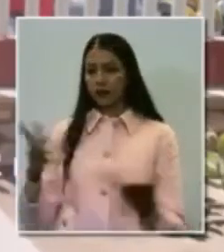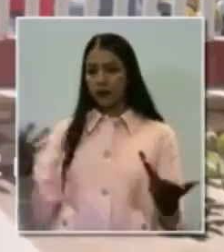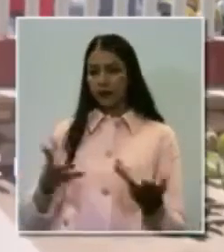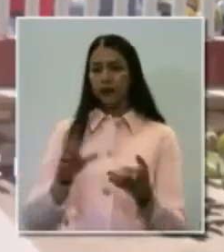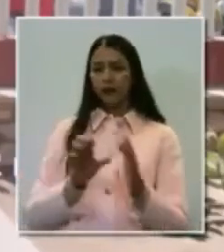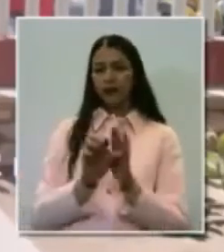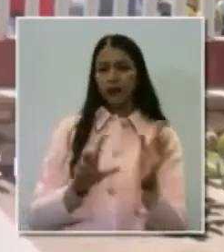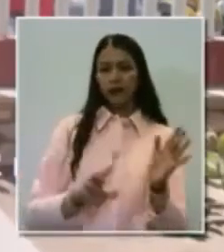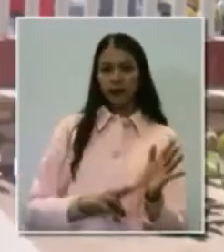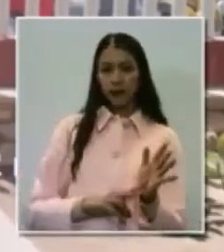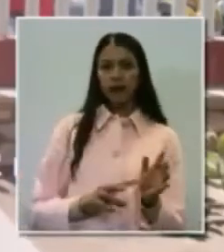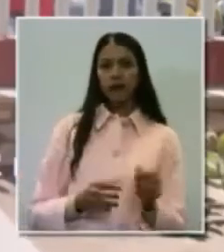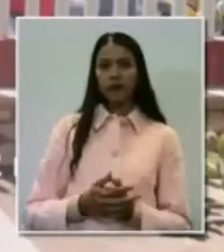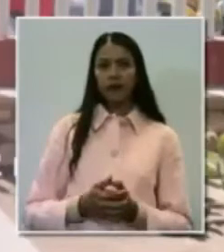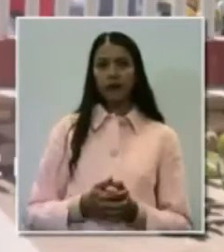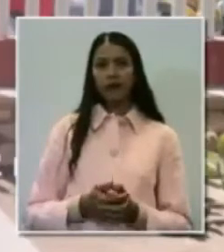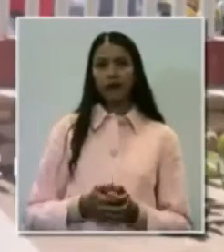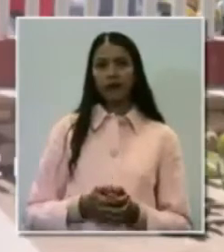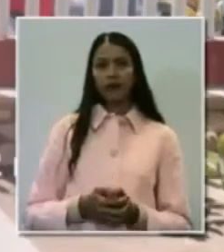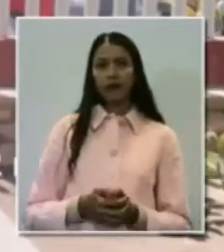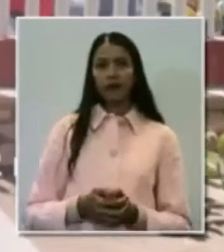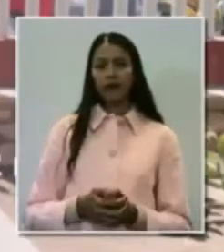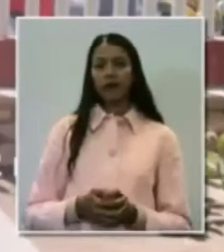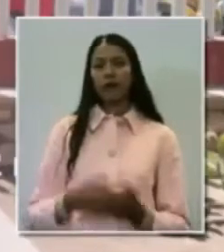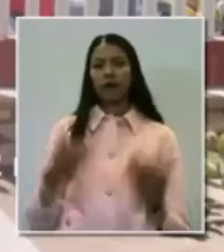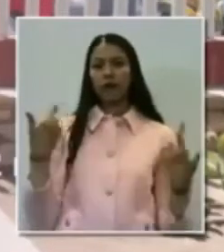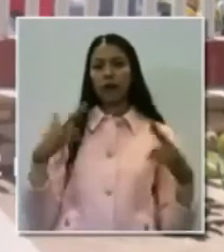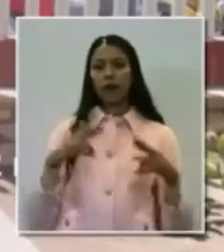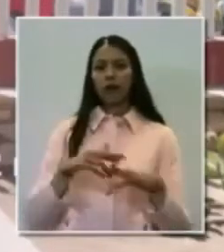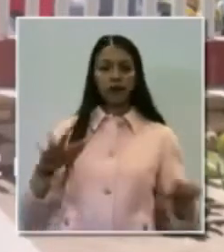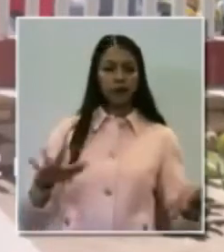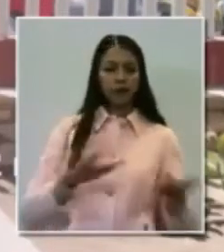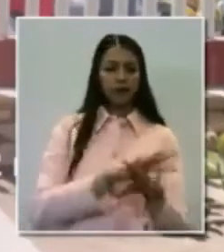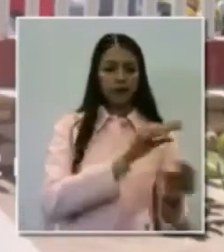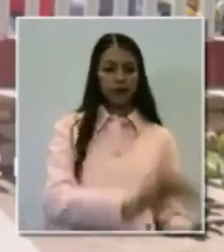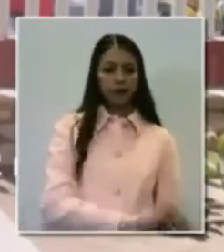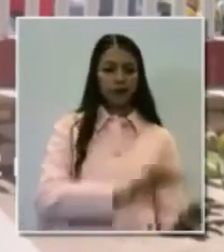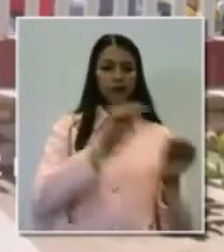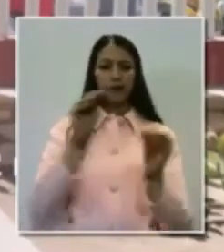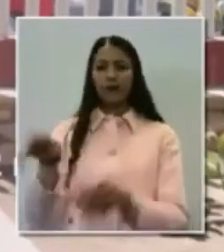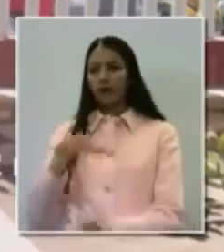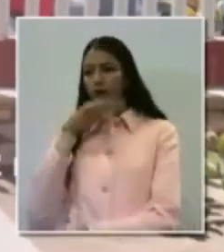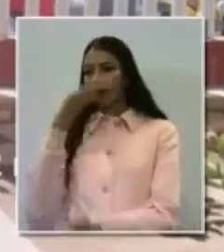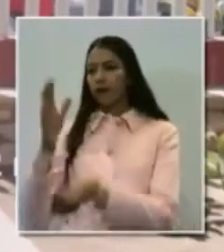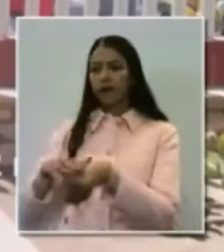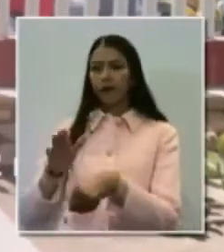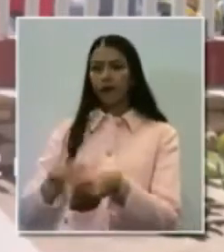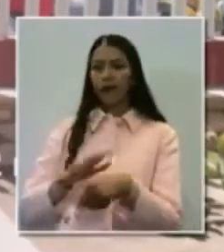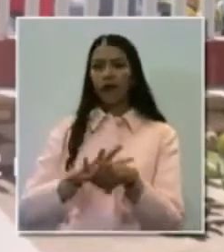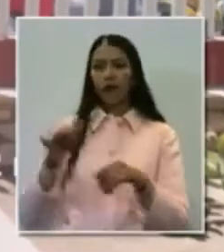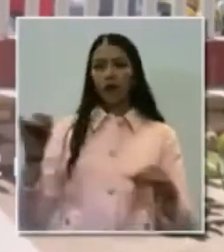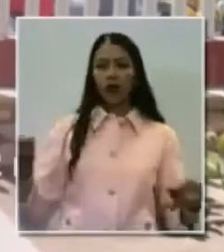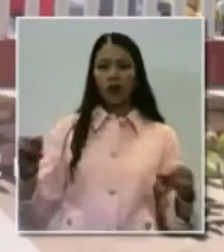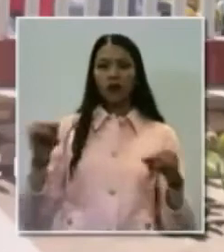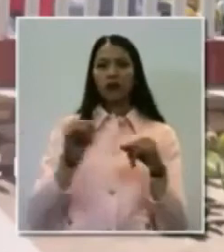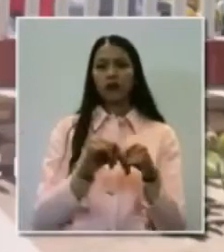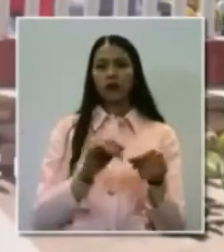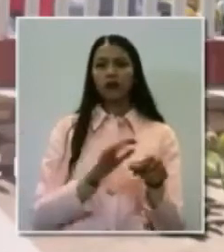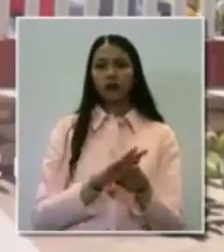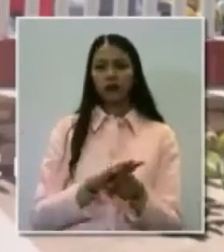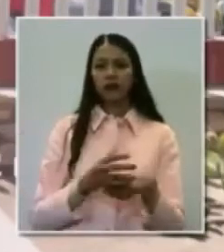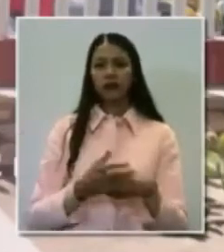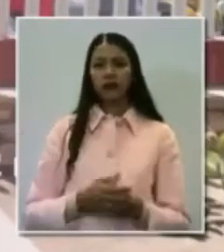propias convocatorias, lo que implica que el maestro se cambia sin avisar a la institución, a la institucionalidad, es